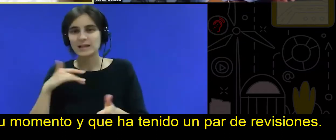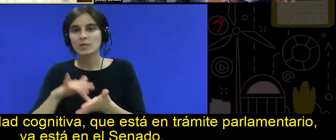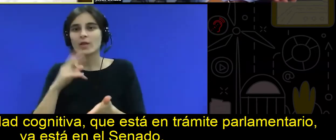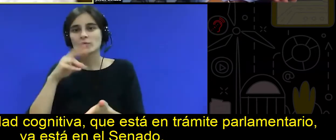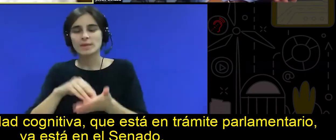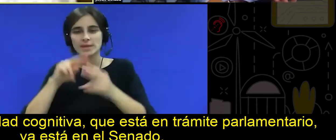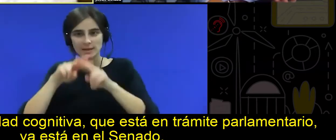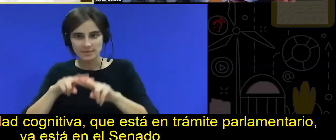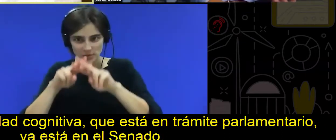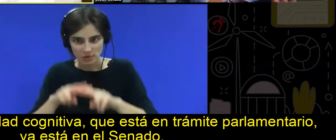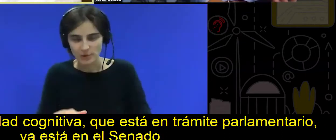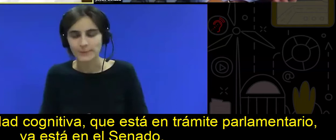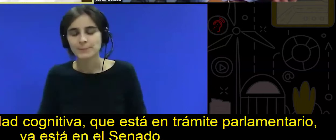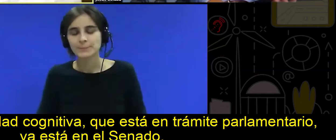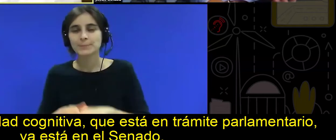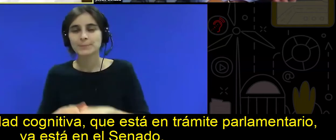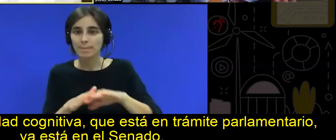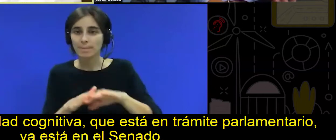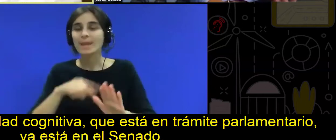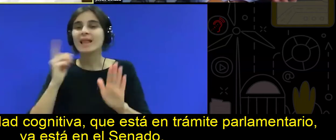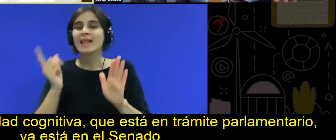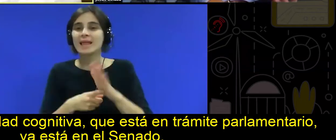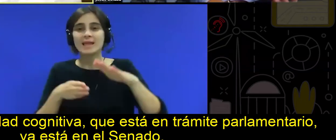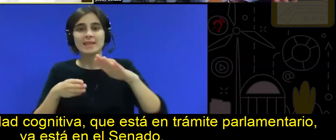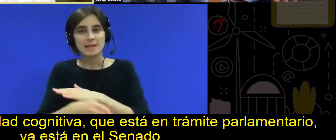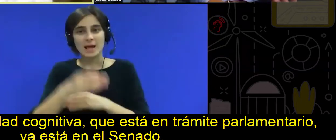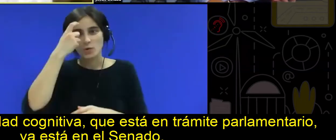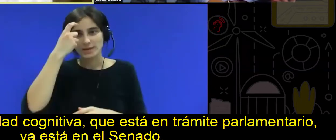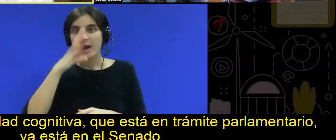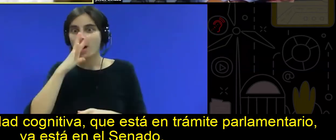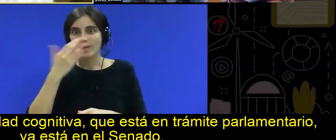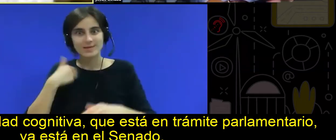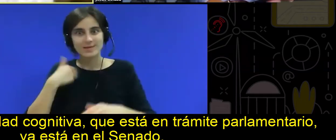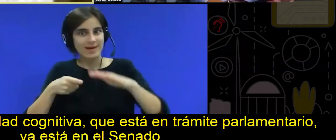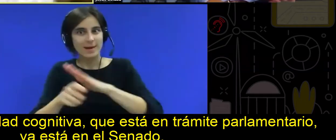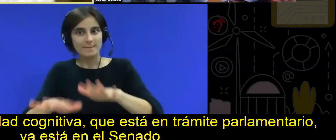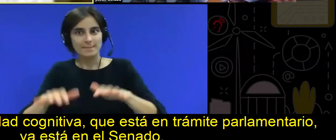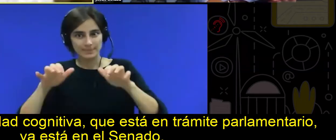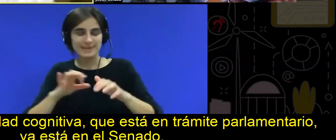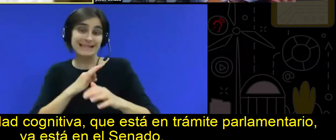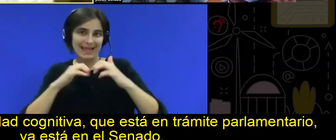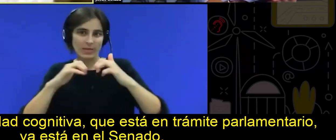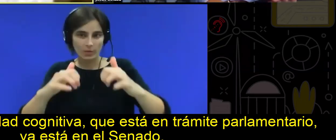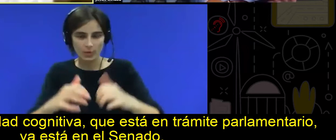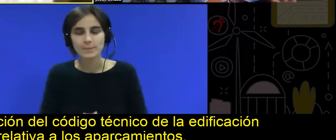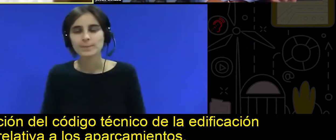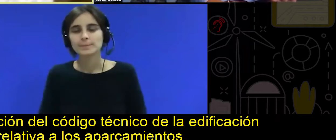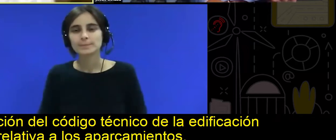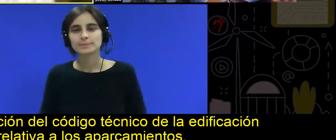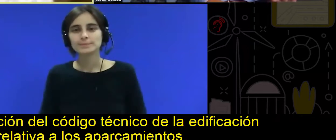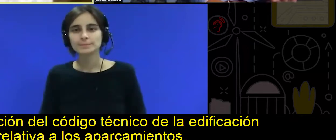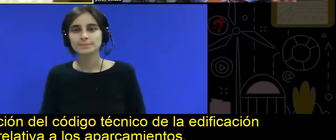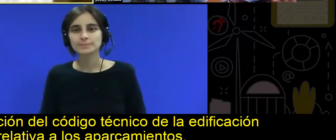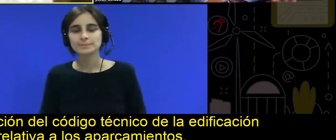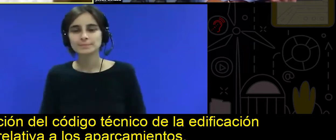La ley de accesibilidad cognitiva, que está ahora en trámite parlamentario, ya está en el Senado, ¿no? La modificación del Código Técnico de